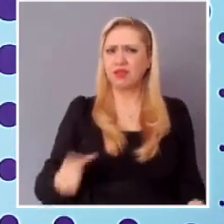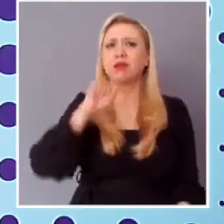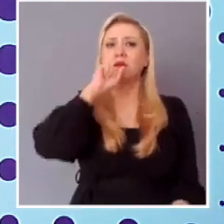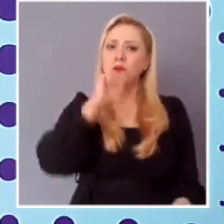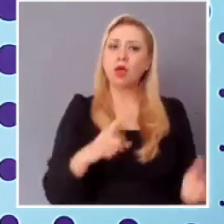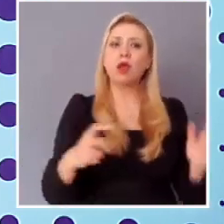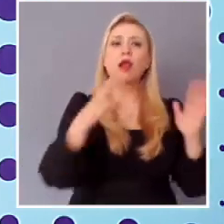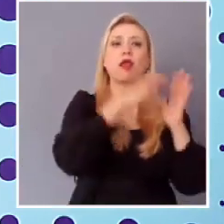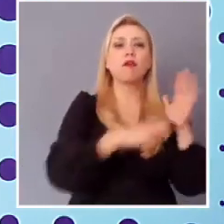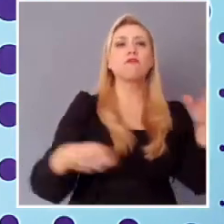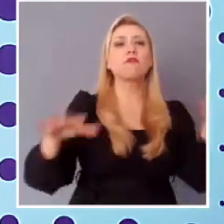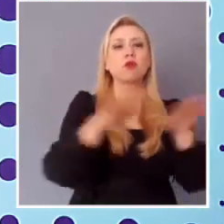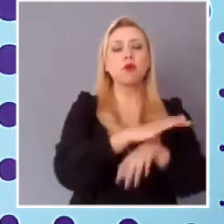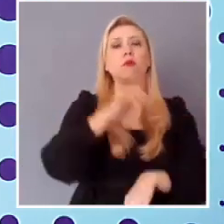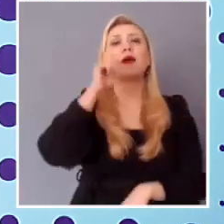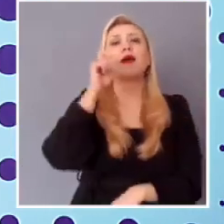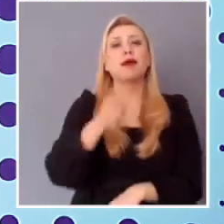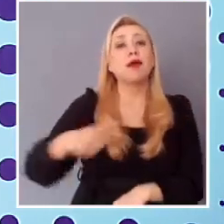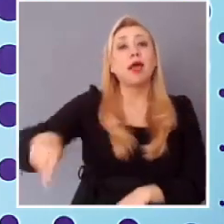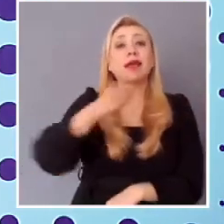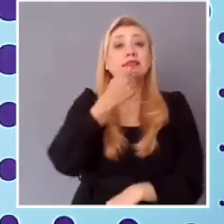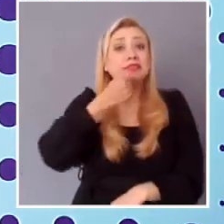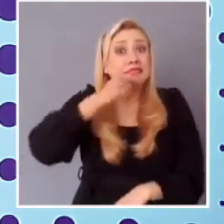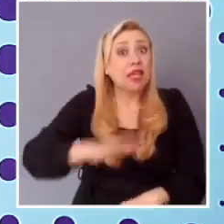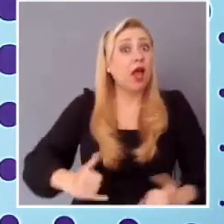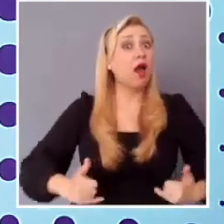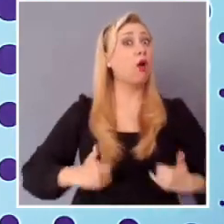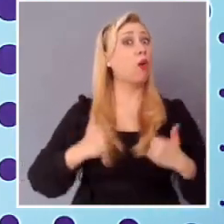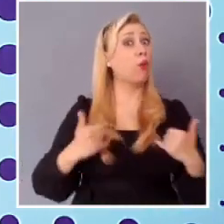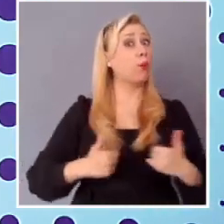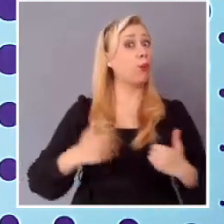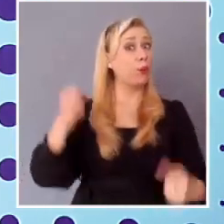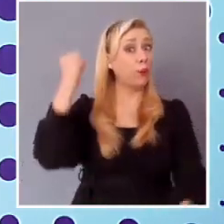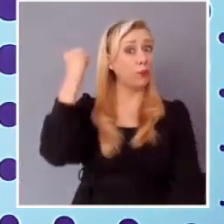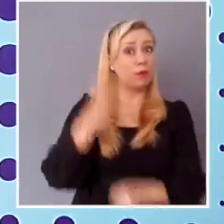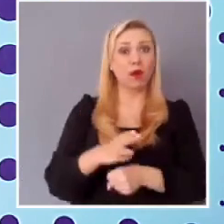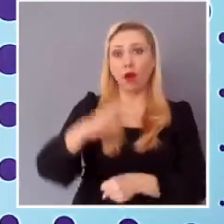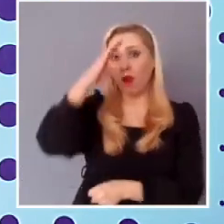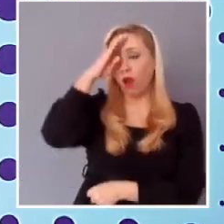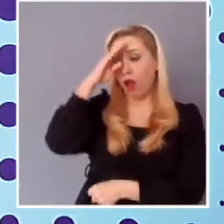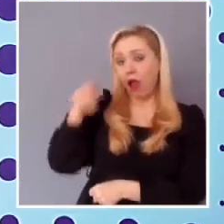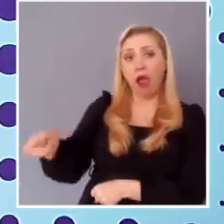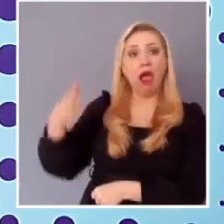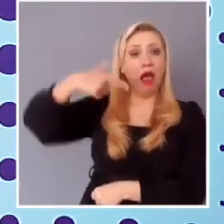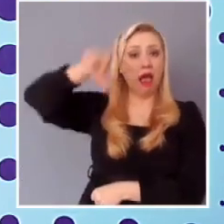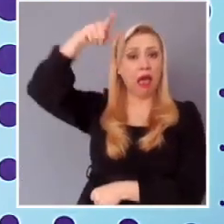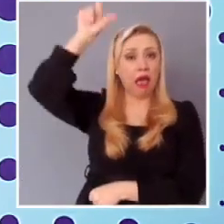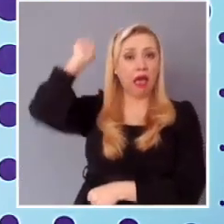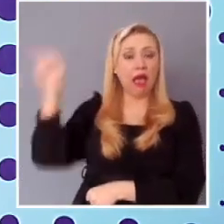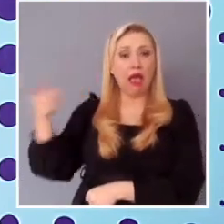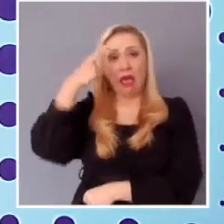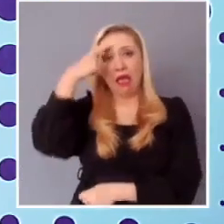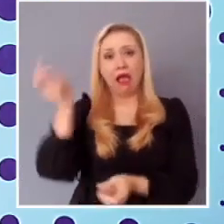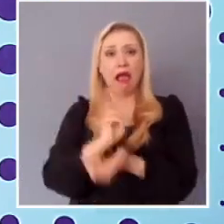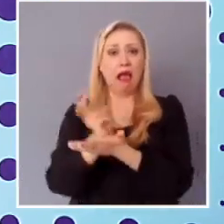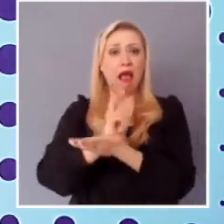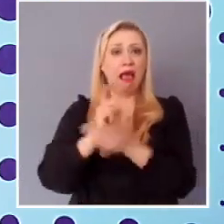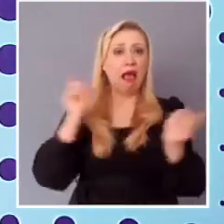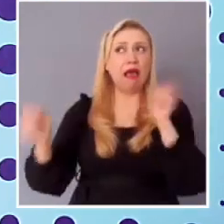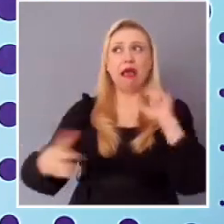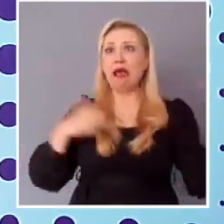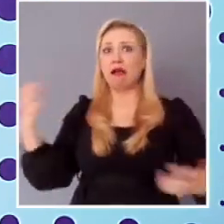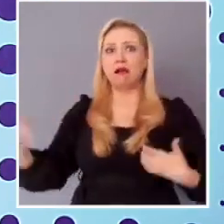sobre que las niñas, niños y adolescentes tienen derecho a ser partícipes de estas